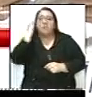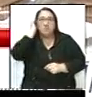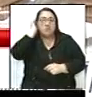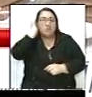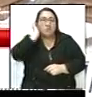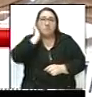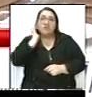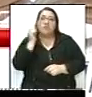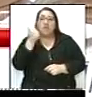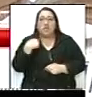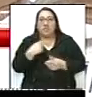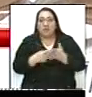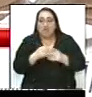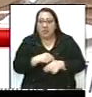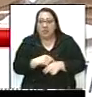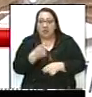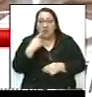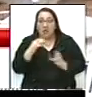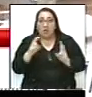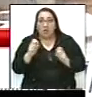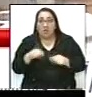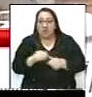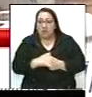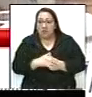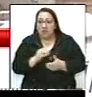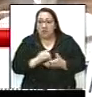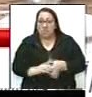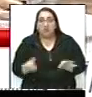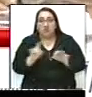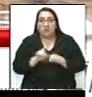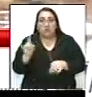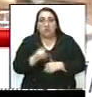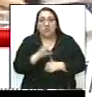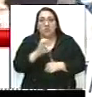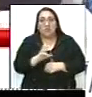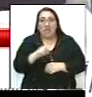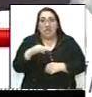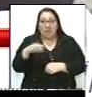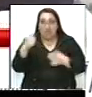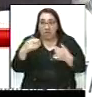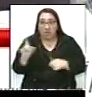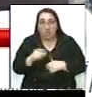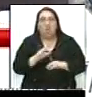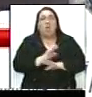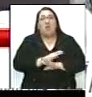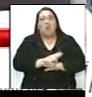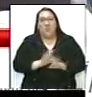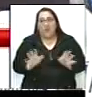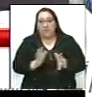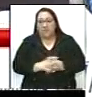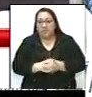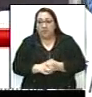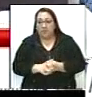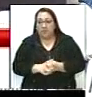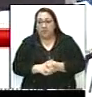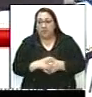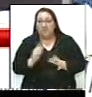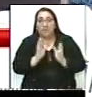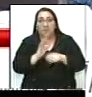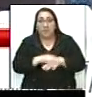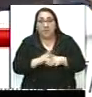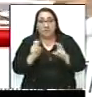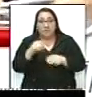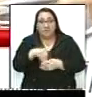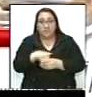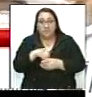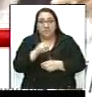sobre todo los tiempos que tenemos para tener el tema acá. Lo urgente de cosa era el CNM, ya está, y era urgente, ya está. Pero el tema electoral, que es al